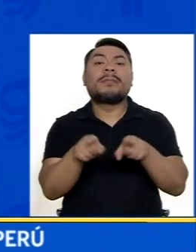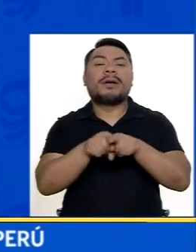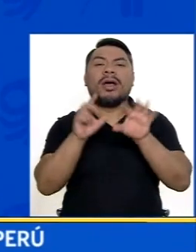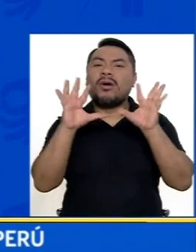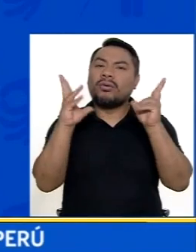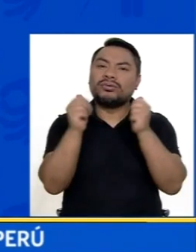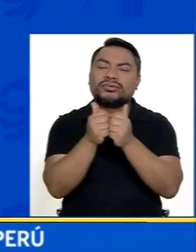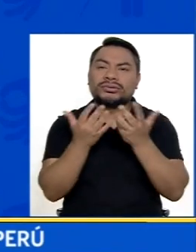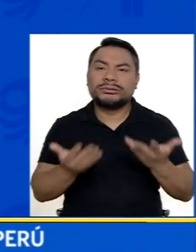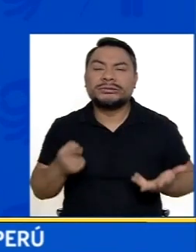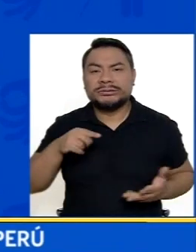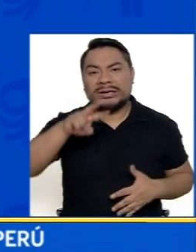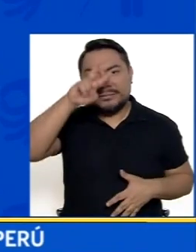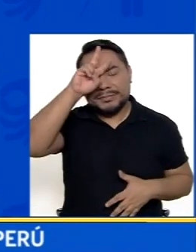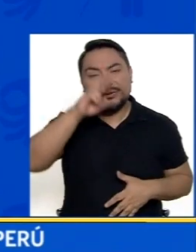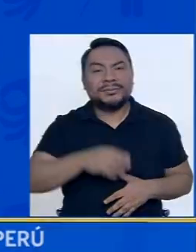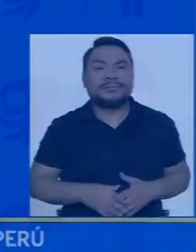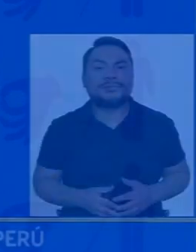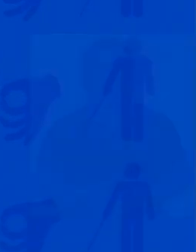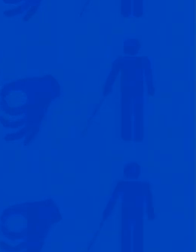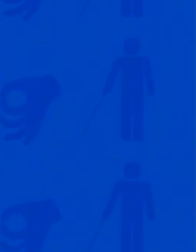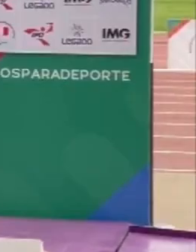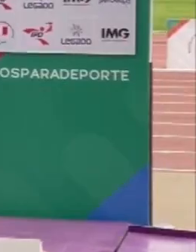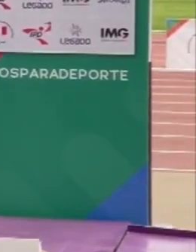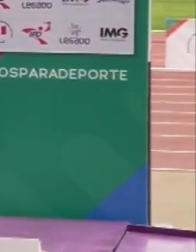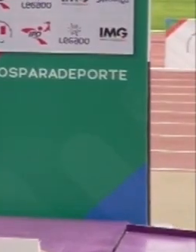asociaciones del Perú